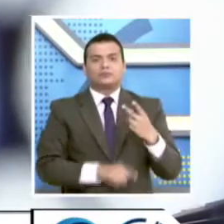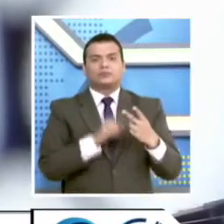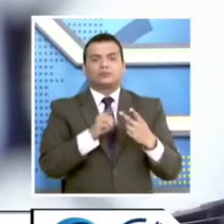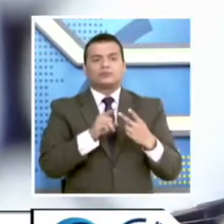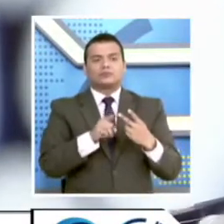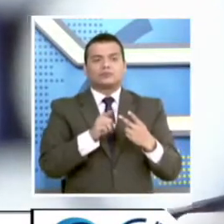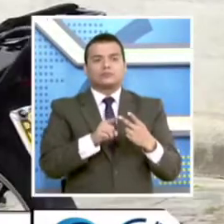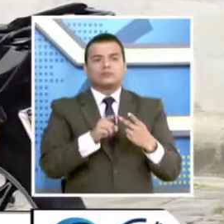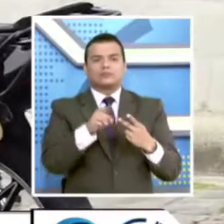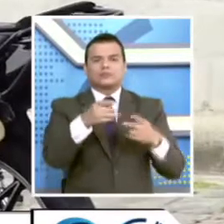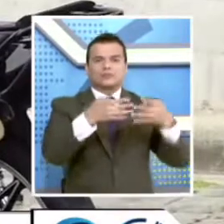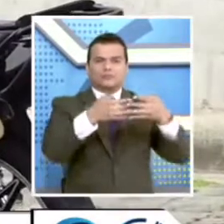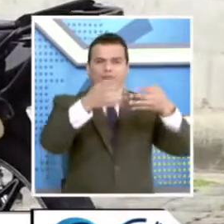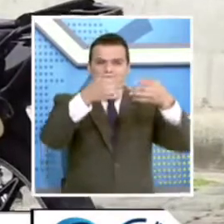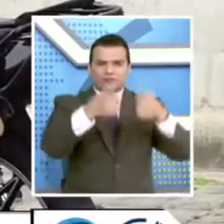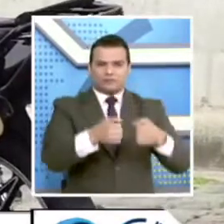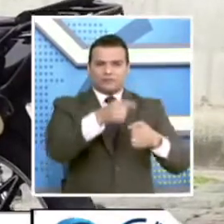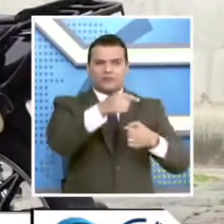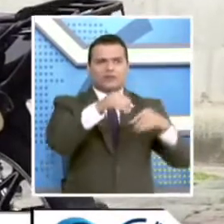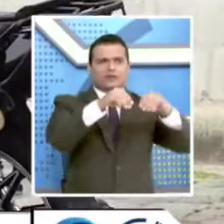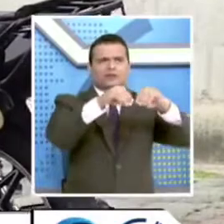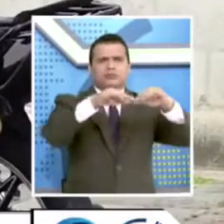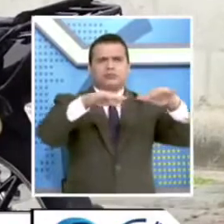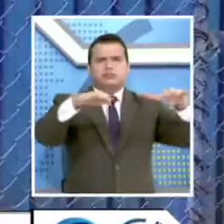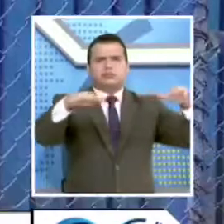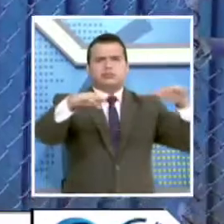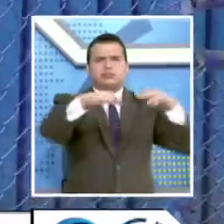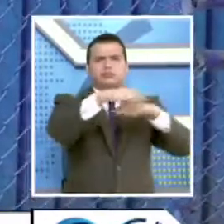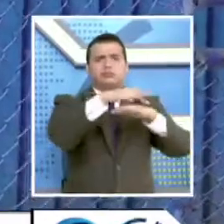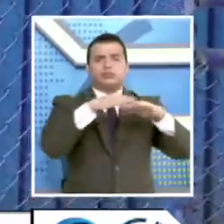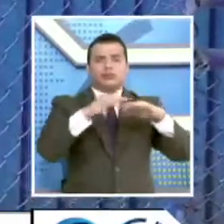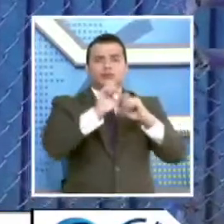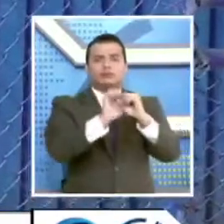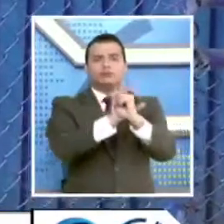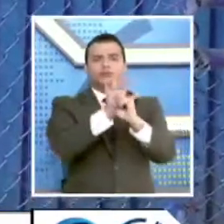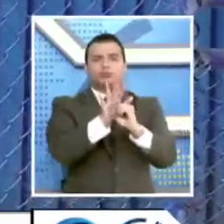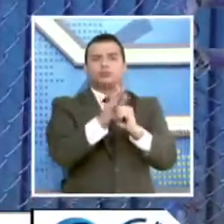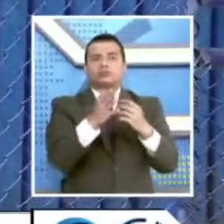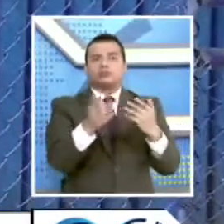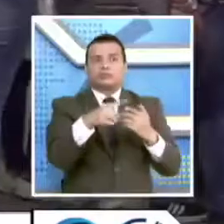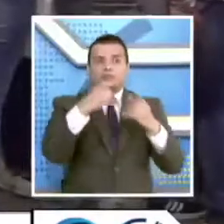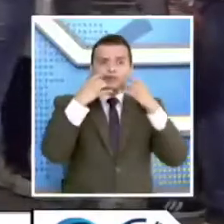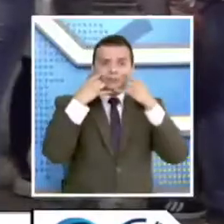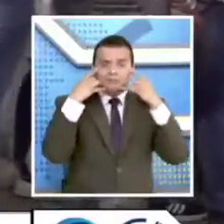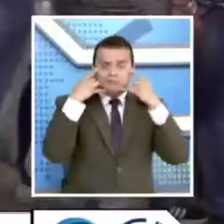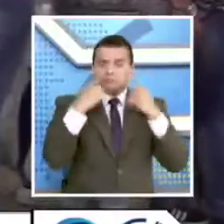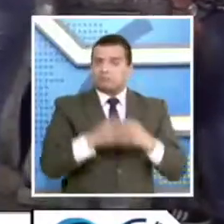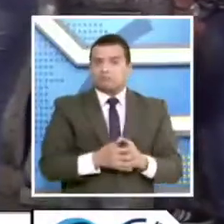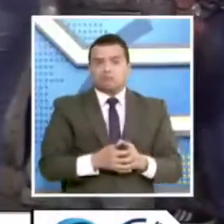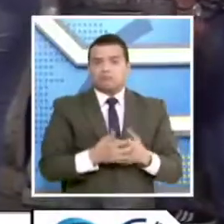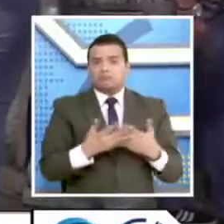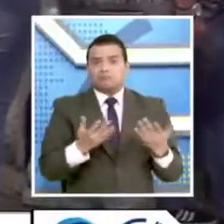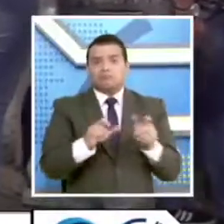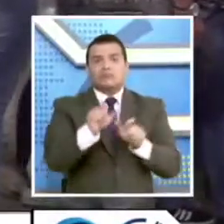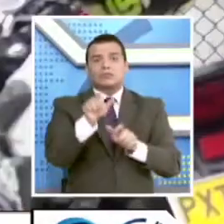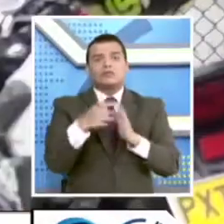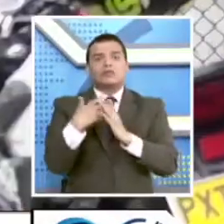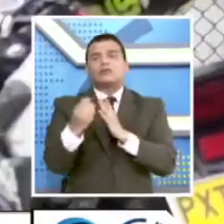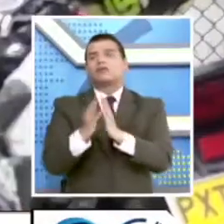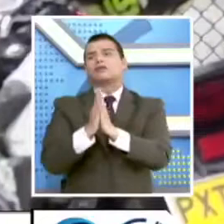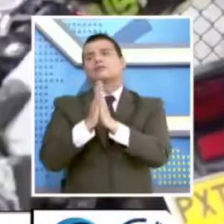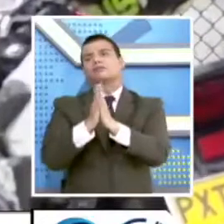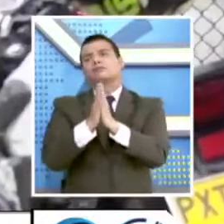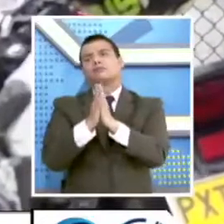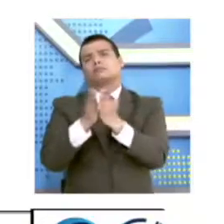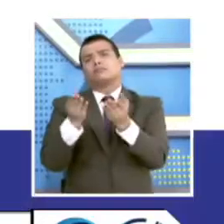Contagios en cárcel de Villahermosa no paran y decenas de personas sin mayores protecciones permanecen en las afueras del penal